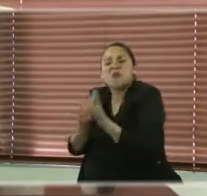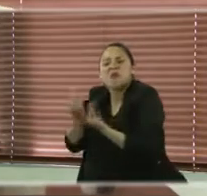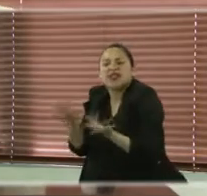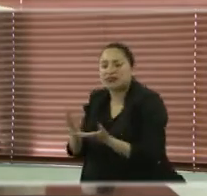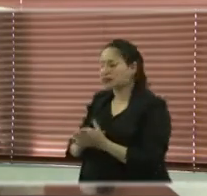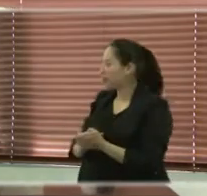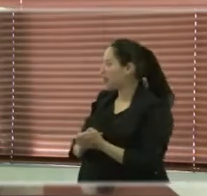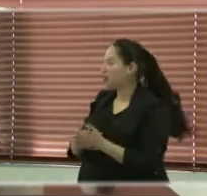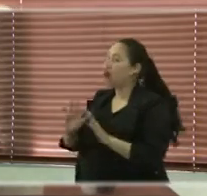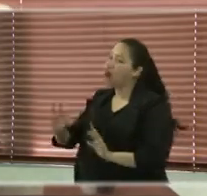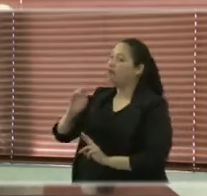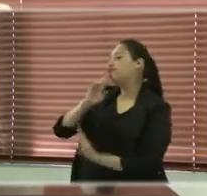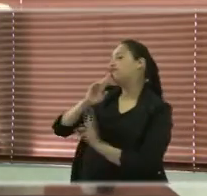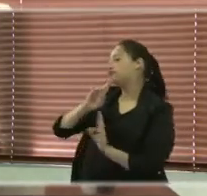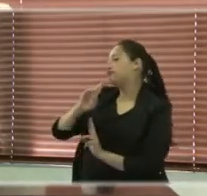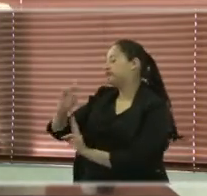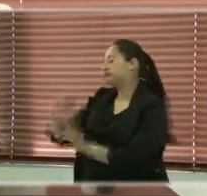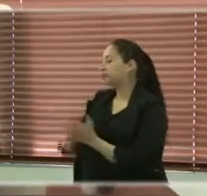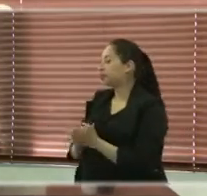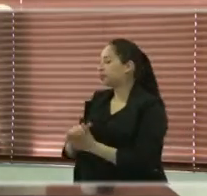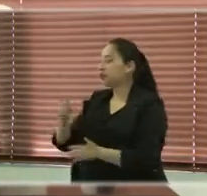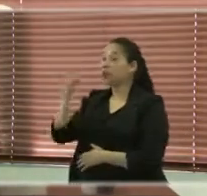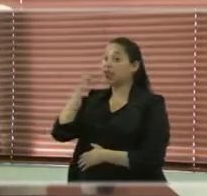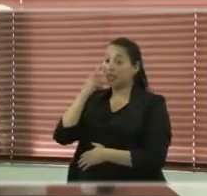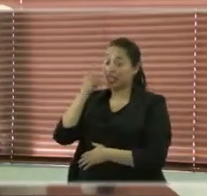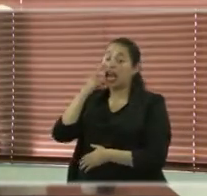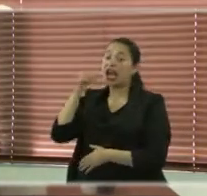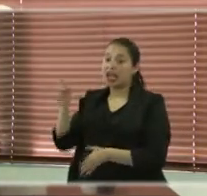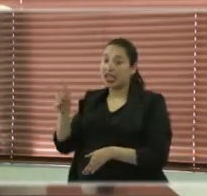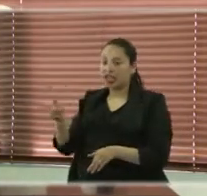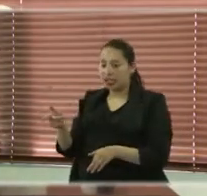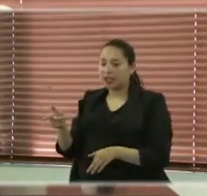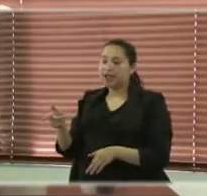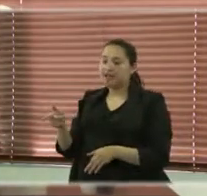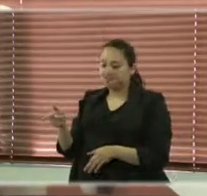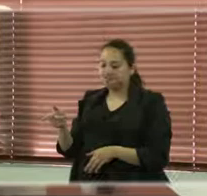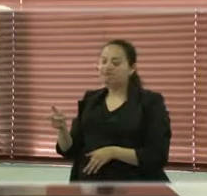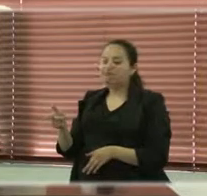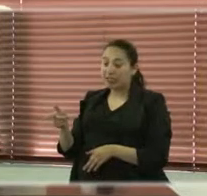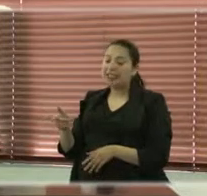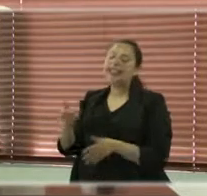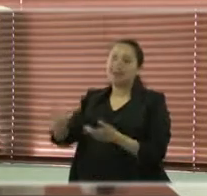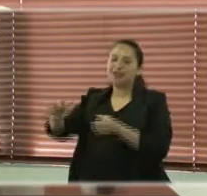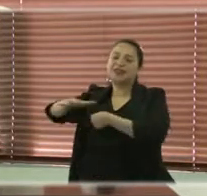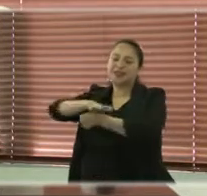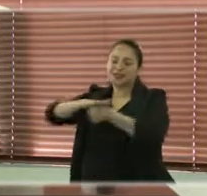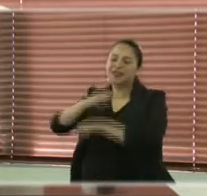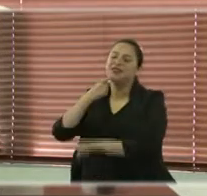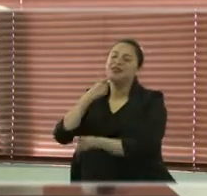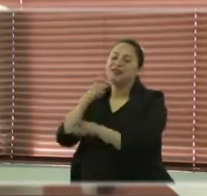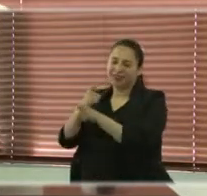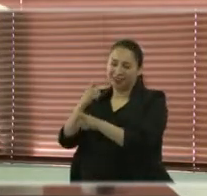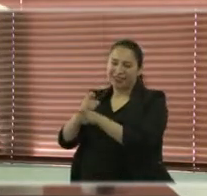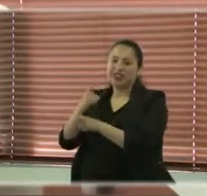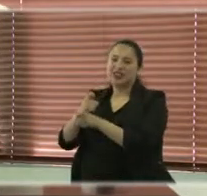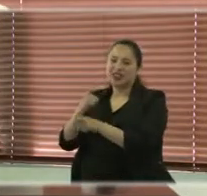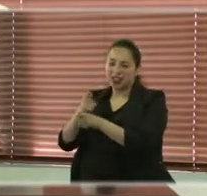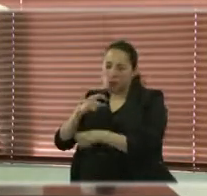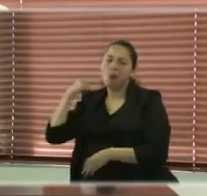Bueno si hay un rezago bastante importante en la implementación de ese artículo en términos generales